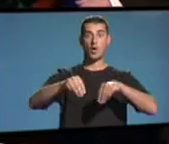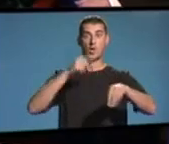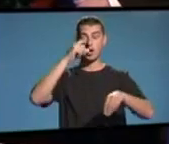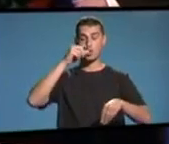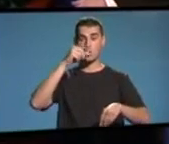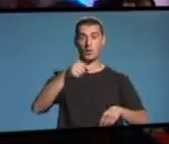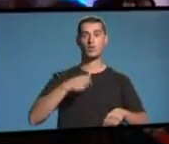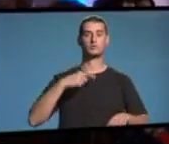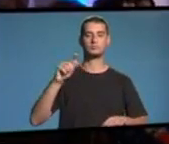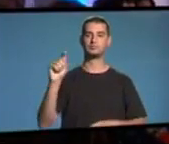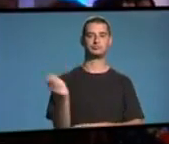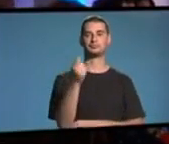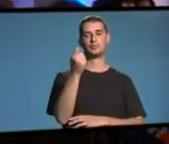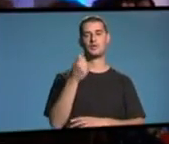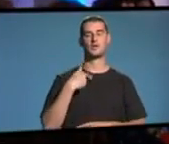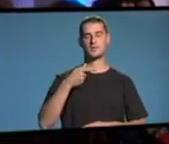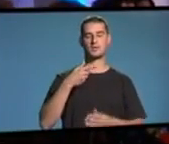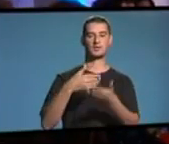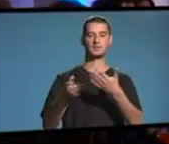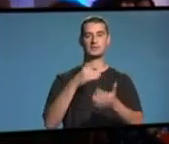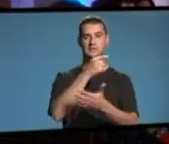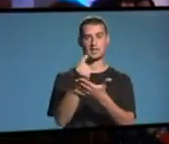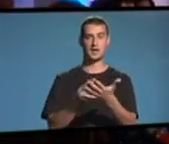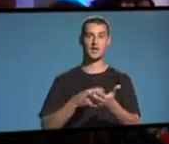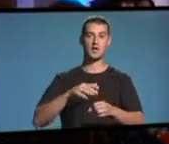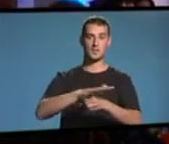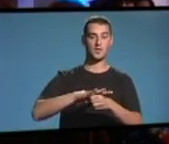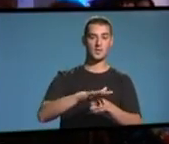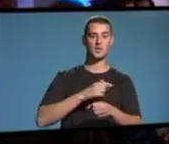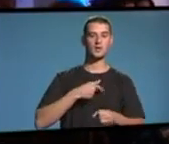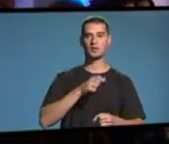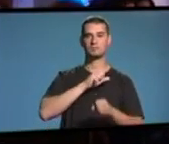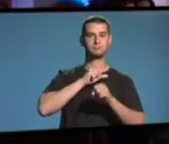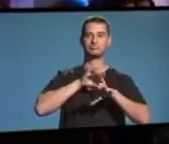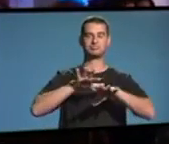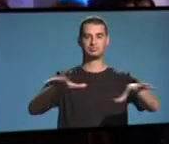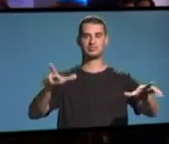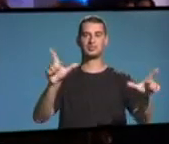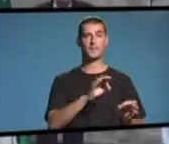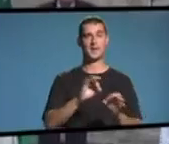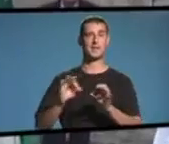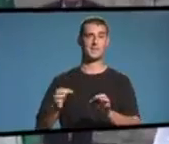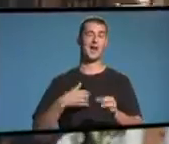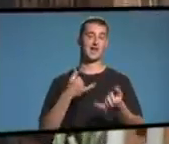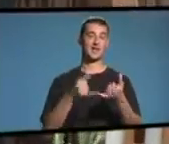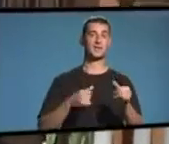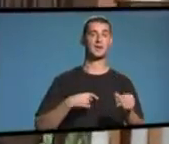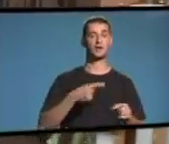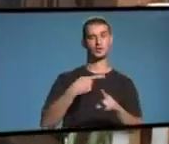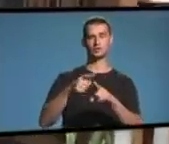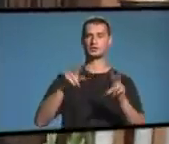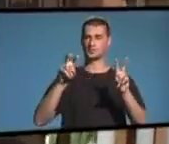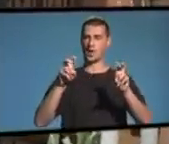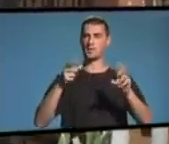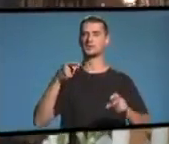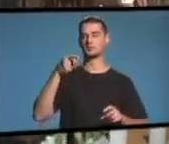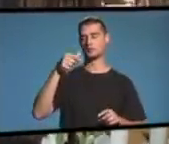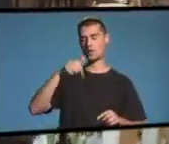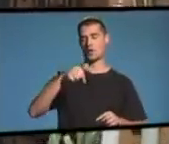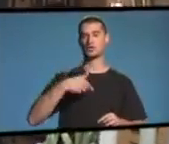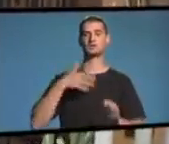semana recibían a súa acreditación as primeiras empresas agroalimentarias que se someteron ao rigoroso proceso de avaliación que lles permitiu